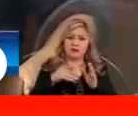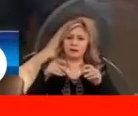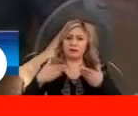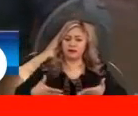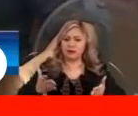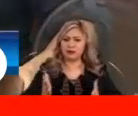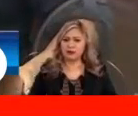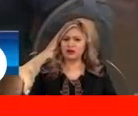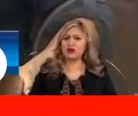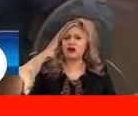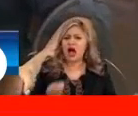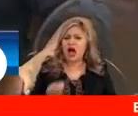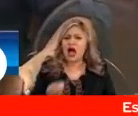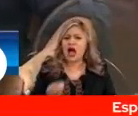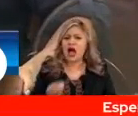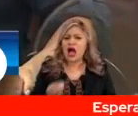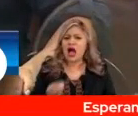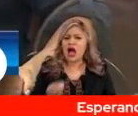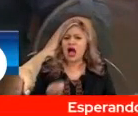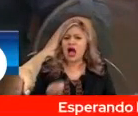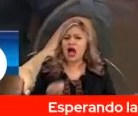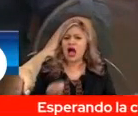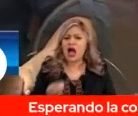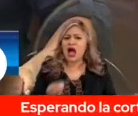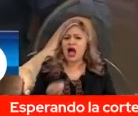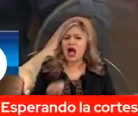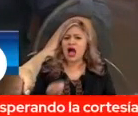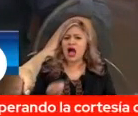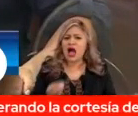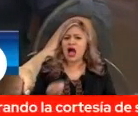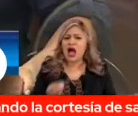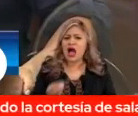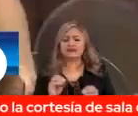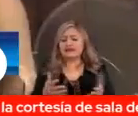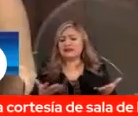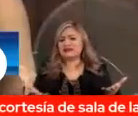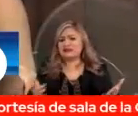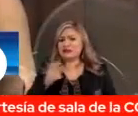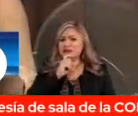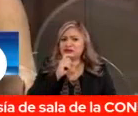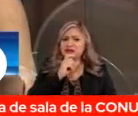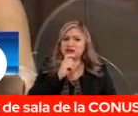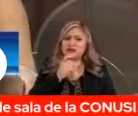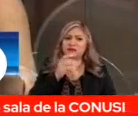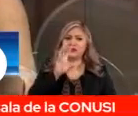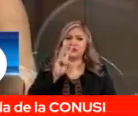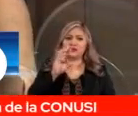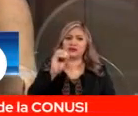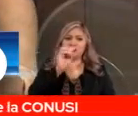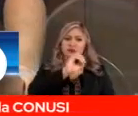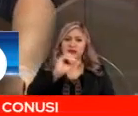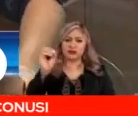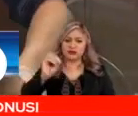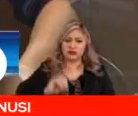hambre. Es lo que ha generado que ahora casi el 60% de la población